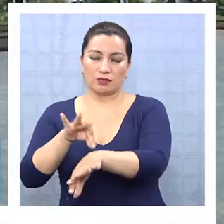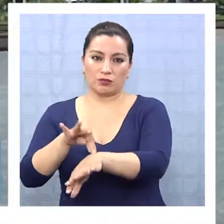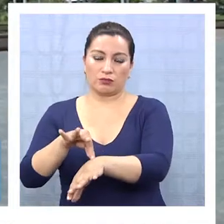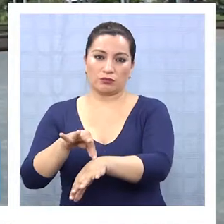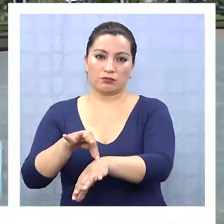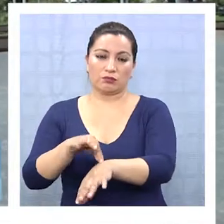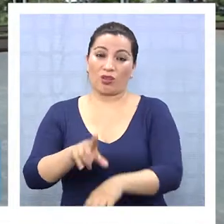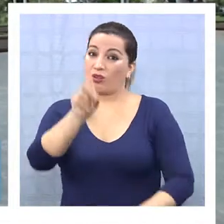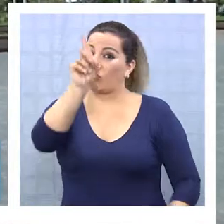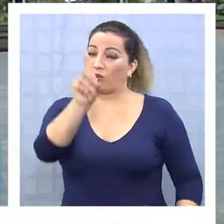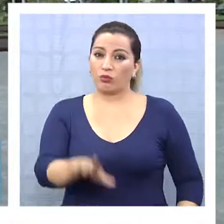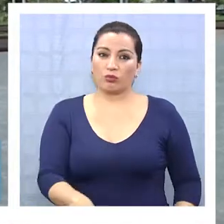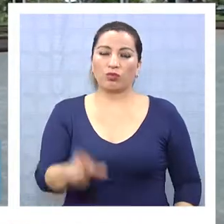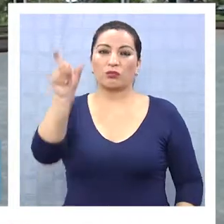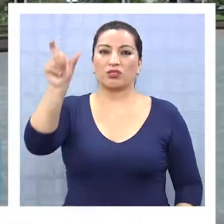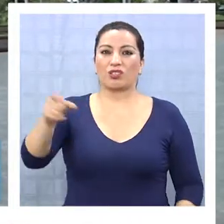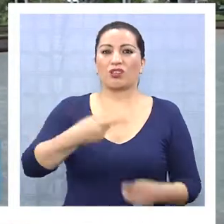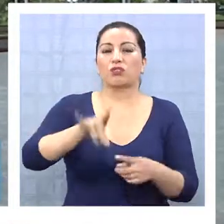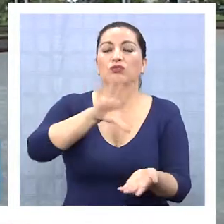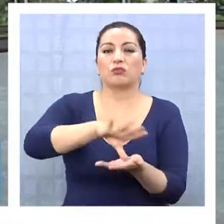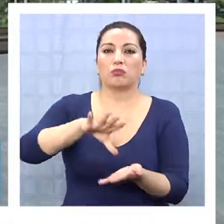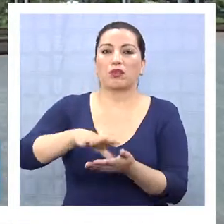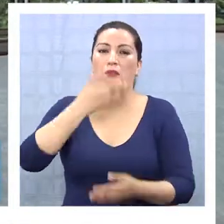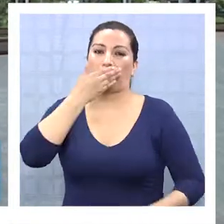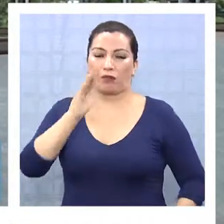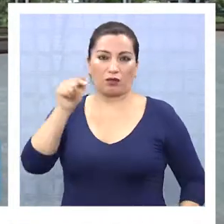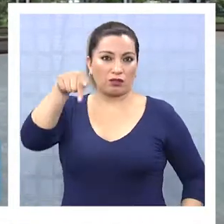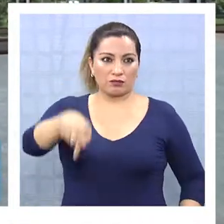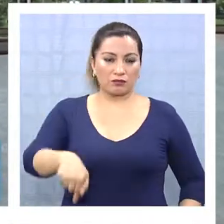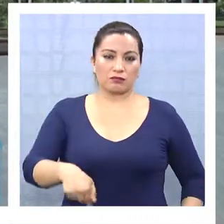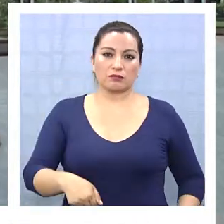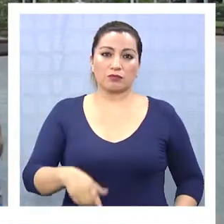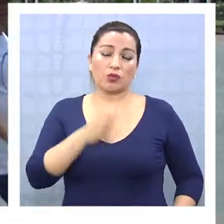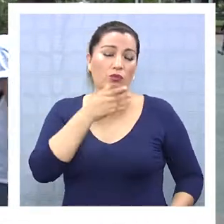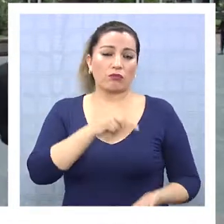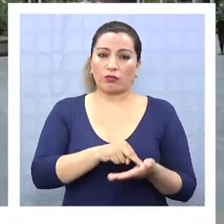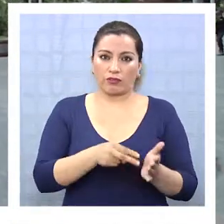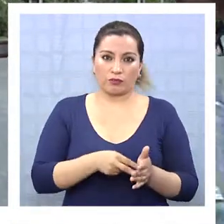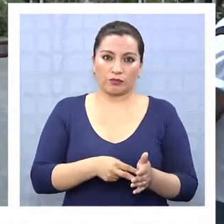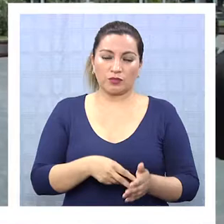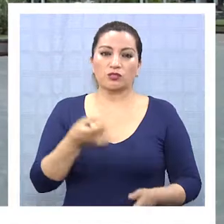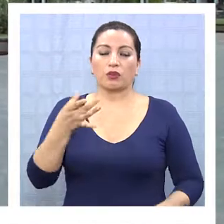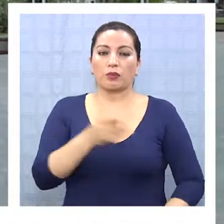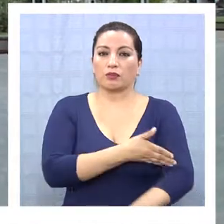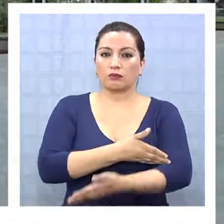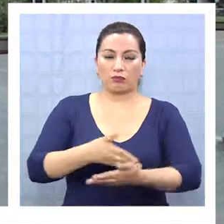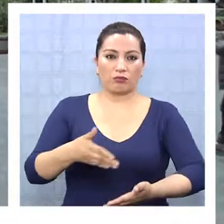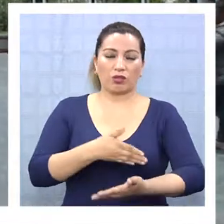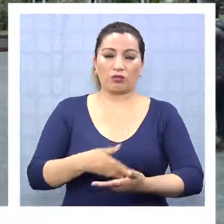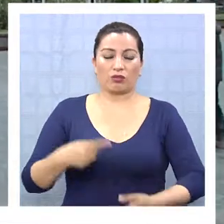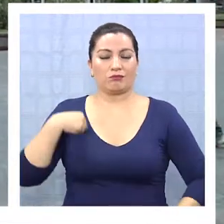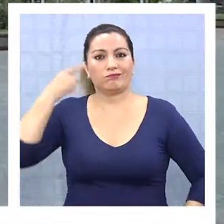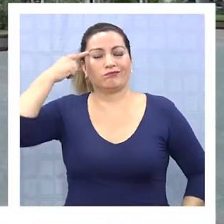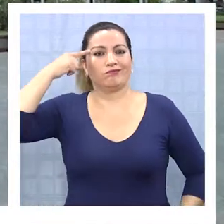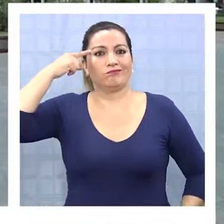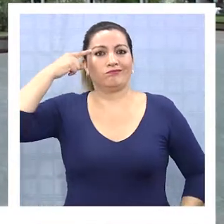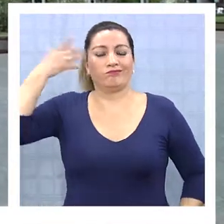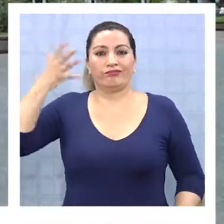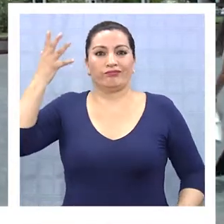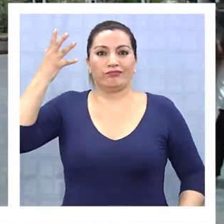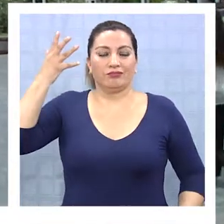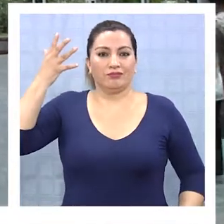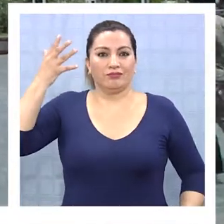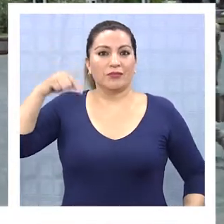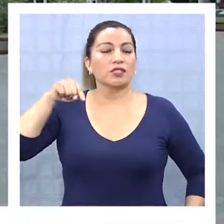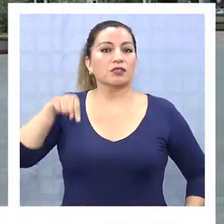para otras cosas. Es lo único que traiga personas de afuera, que sean mejor, que ahí adentro no hay ningún problema. Solamente los millones es lo que me hizo un